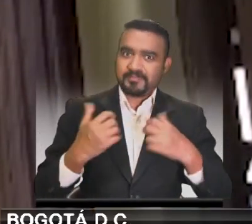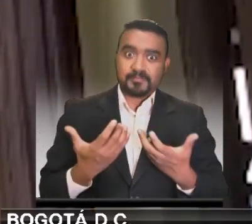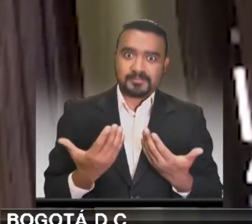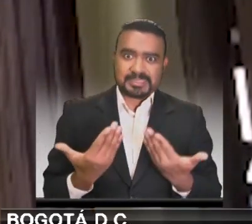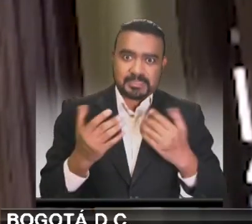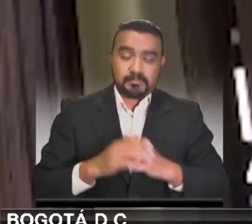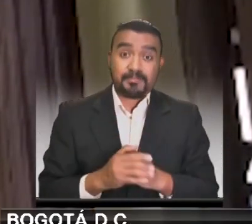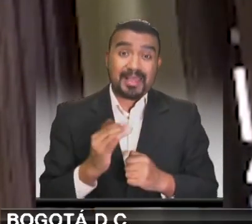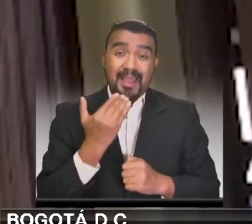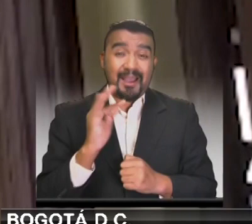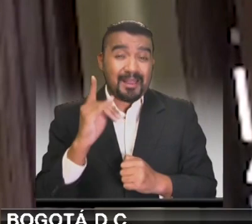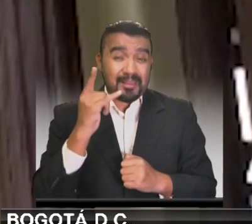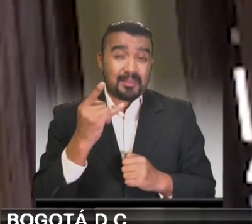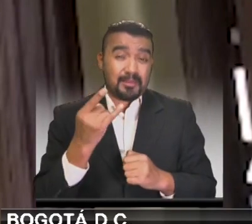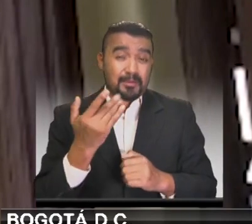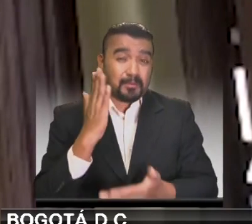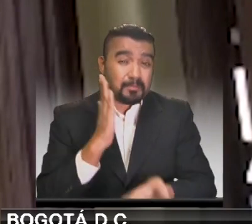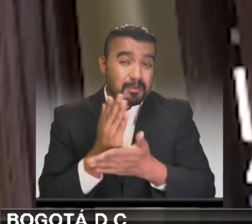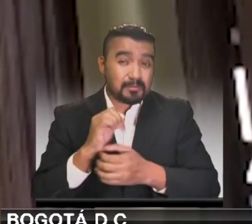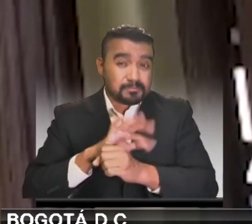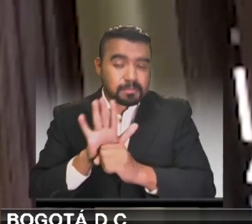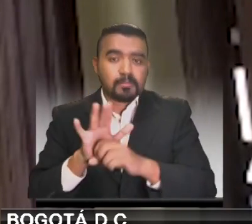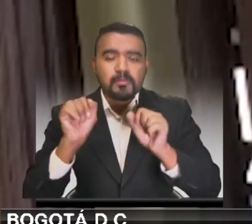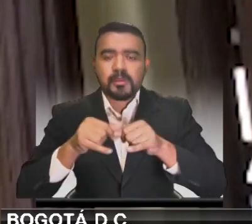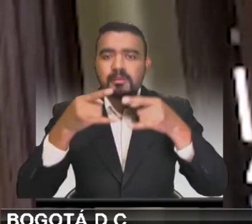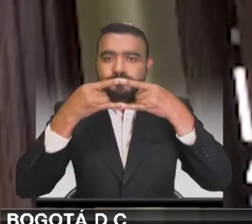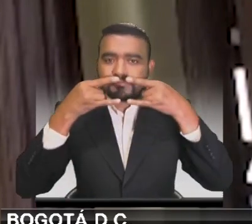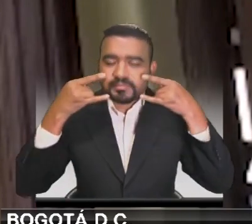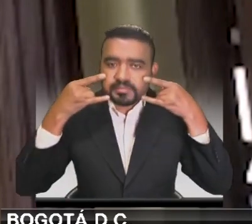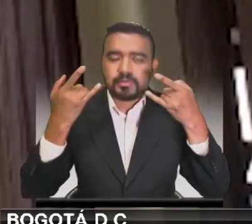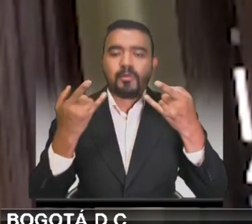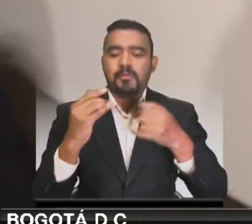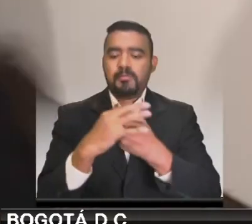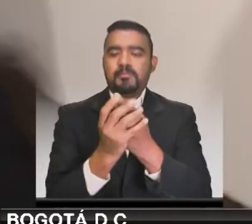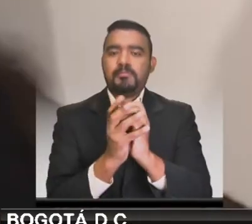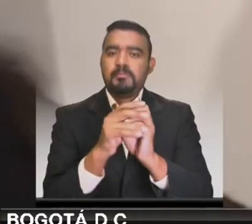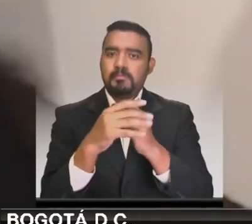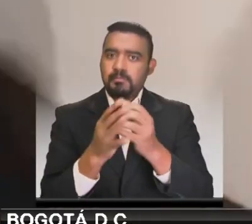pecho y uso de guantes y mascarilla protegiendo nariz y